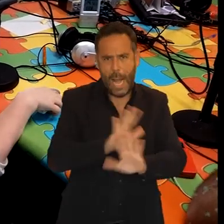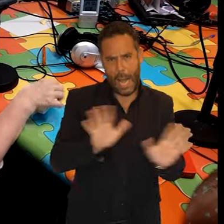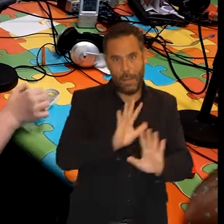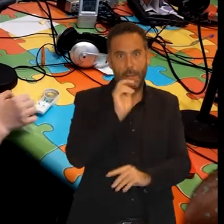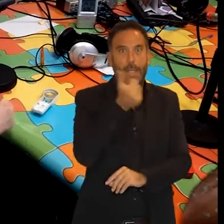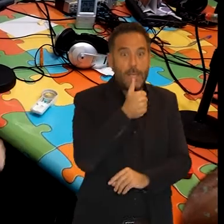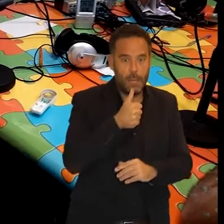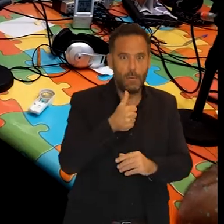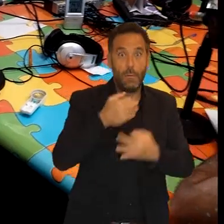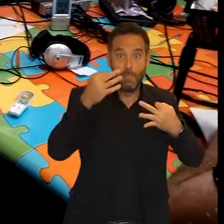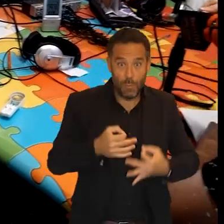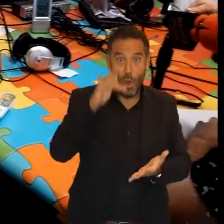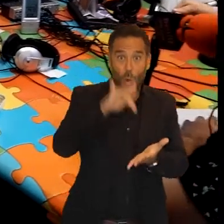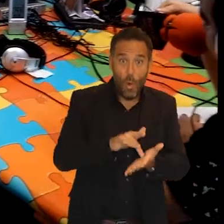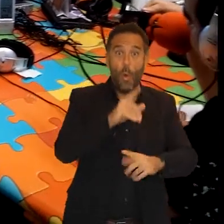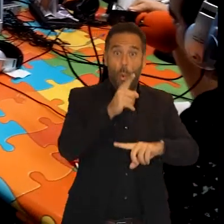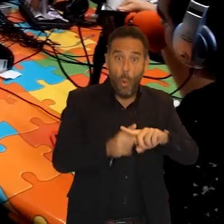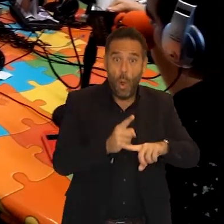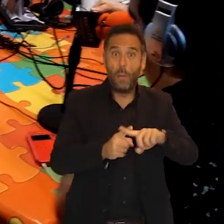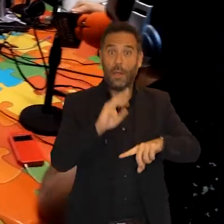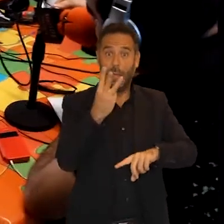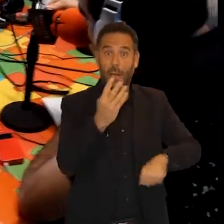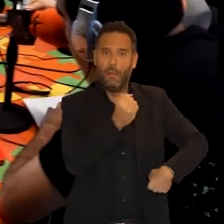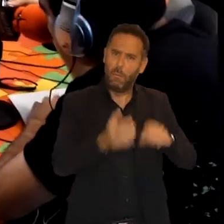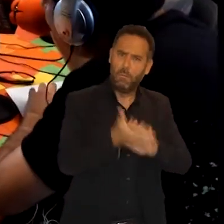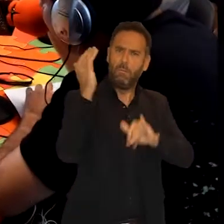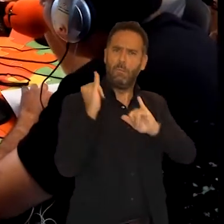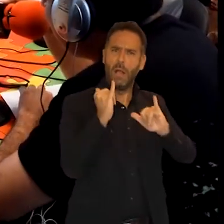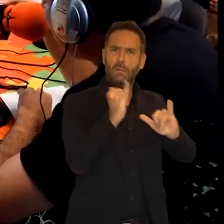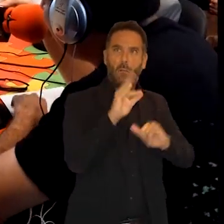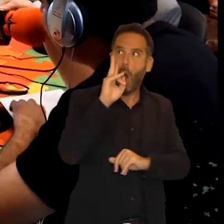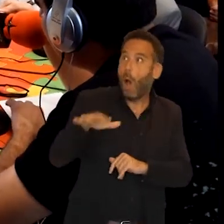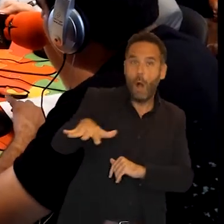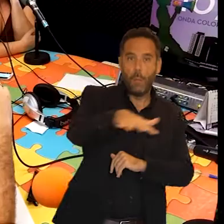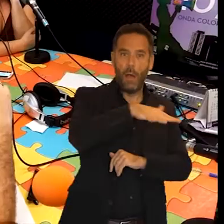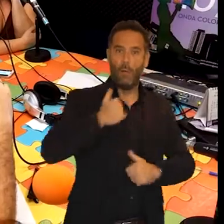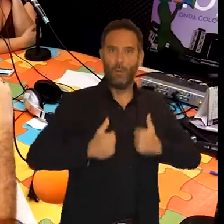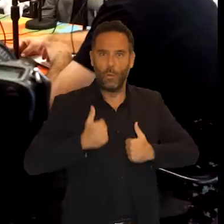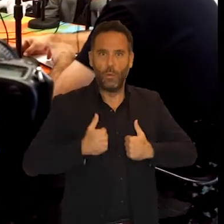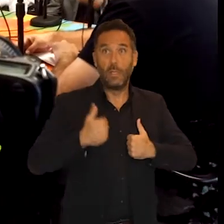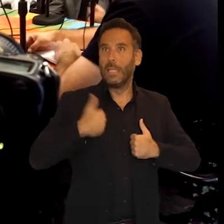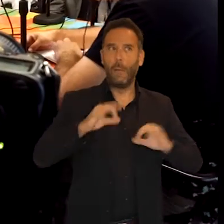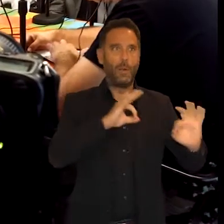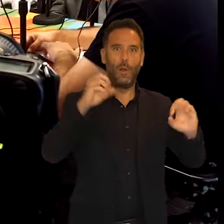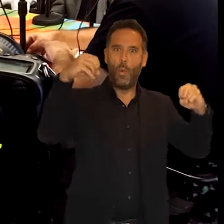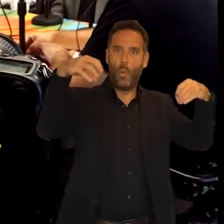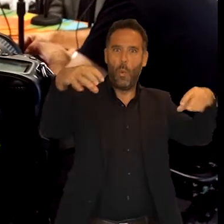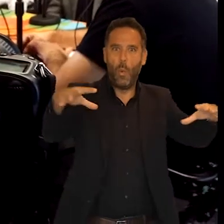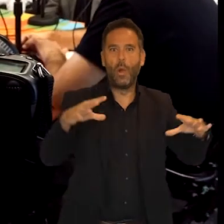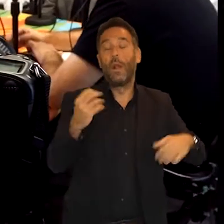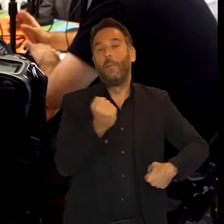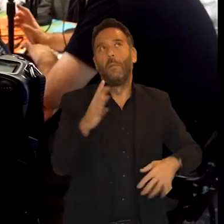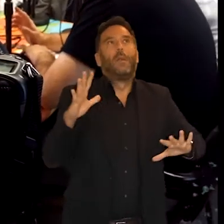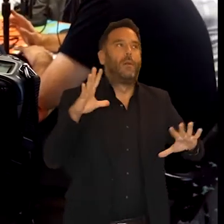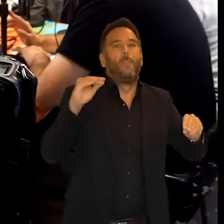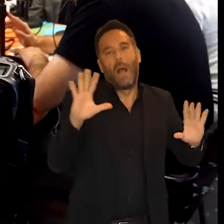Y el jueves a partir de las 11 y media nos falta ir. Está bien pasadito para la Plaza de la Constitución. Ya estarán las luces de Navidad puestas. Bueno, desde día no estarán puestas,